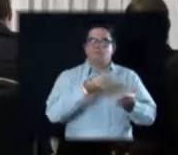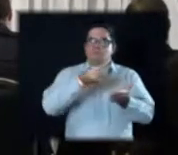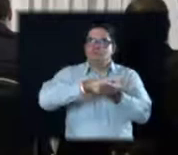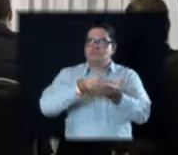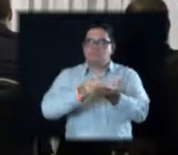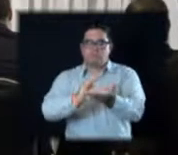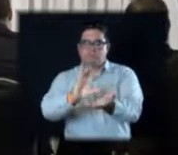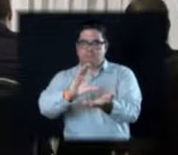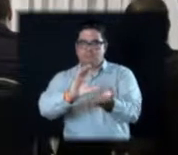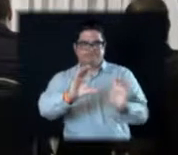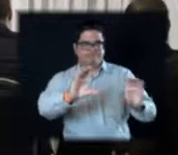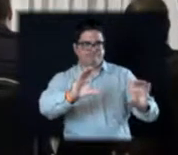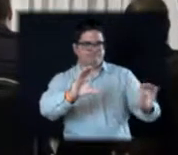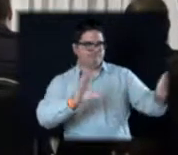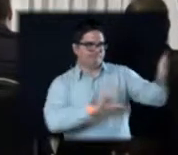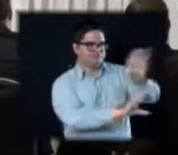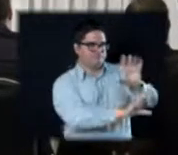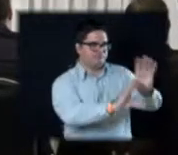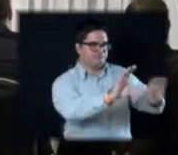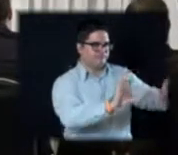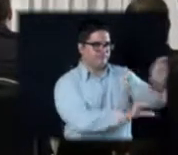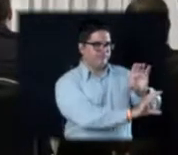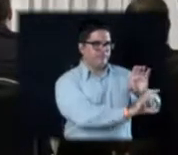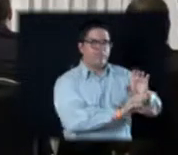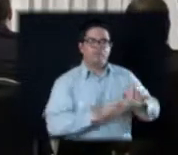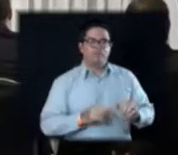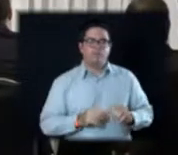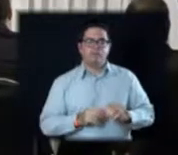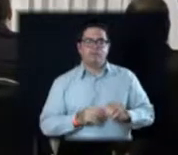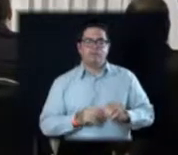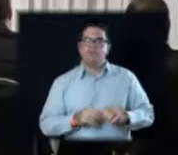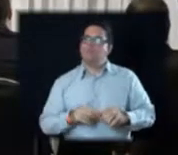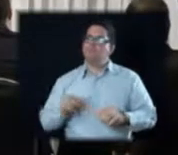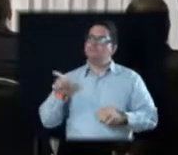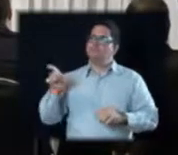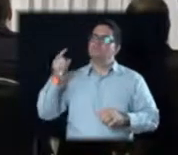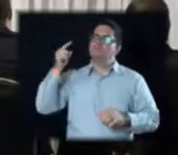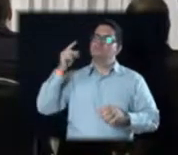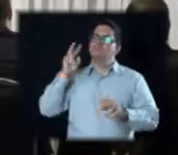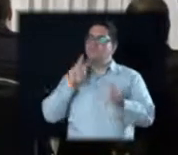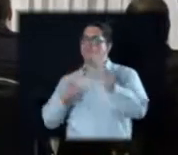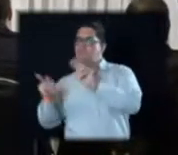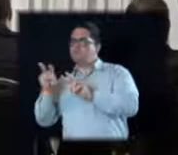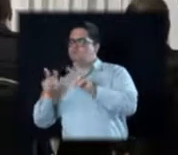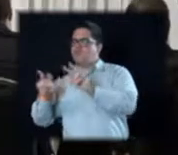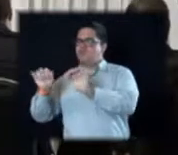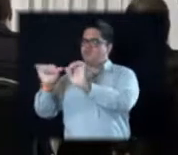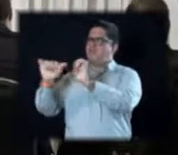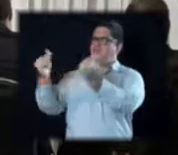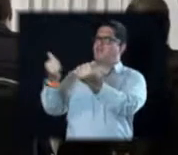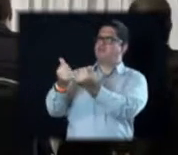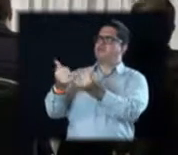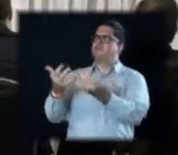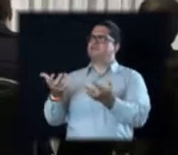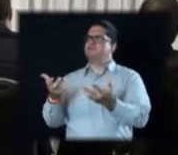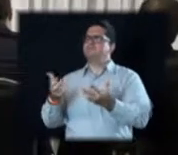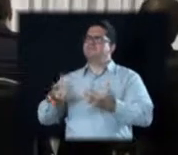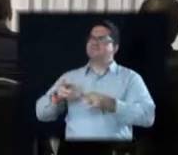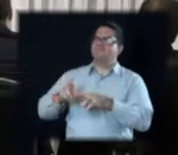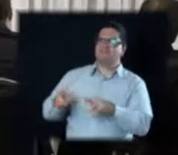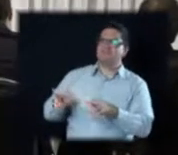de recursos para el presupuesto, ustedes regularmente ven cuáles son los recursos de una agencia en términos